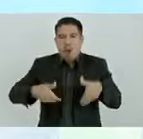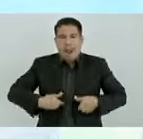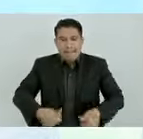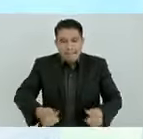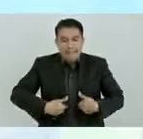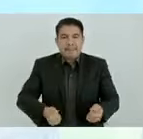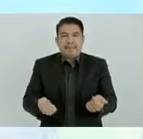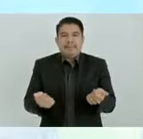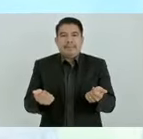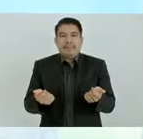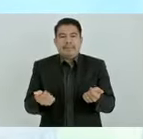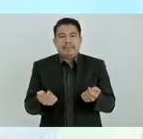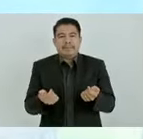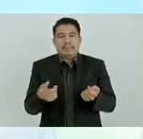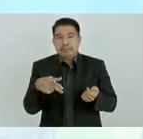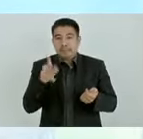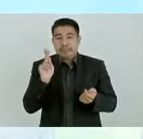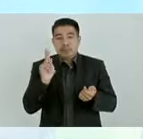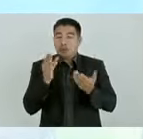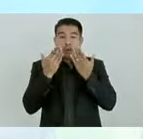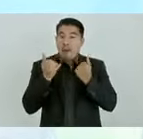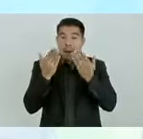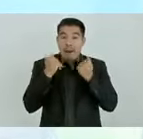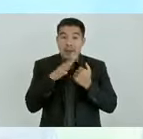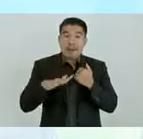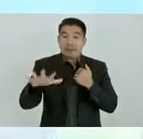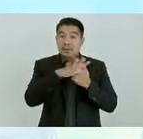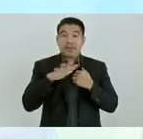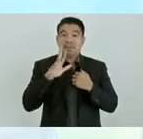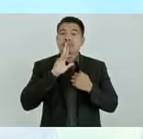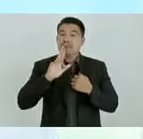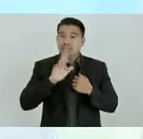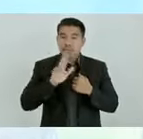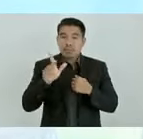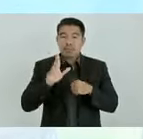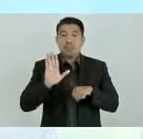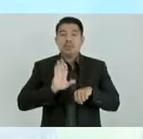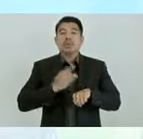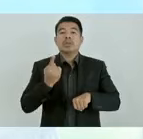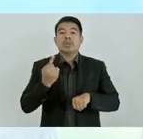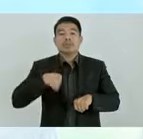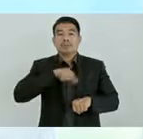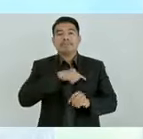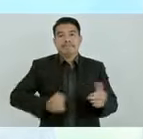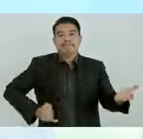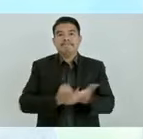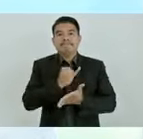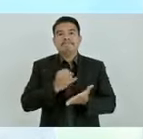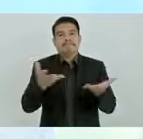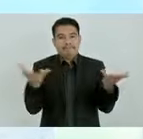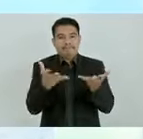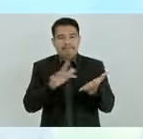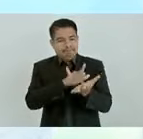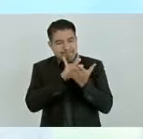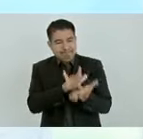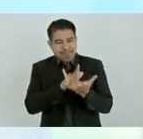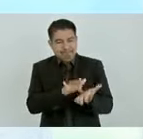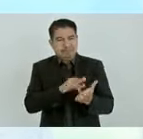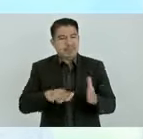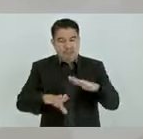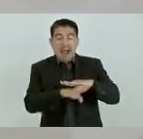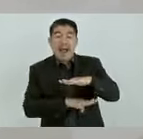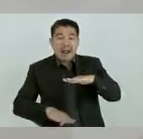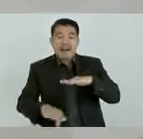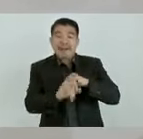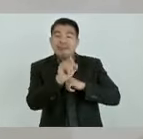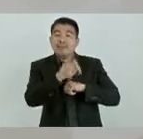afortunadamente se evitó porque decidimos apoyar mucho abajo a